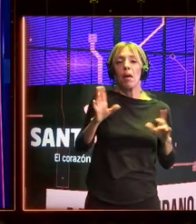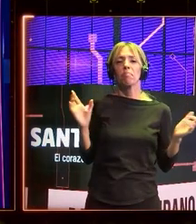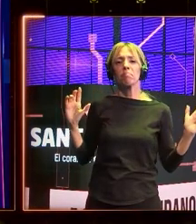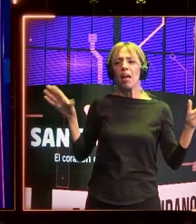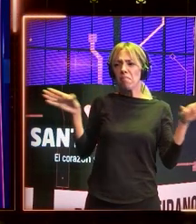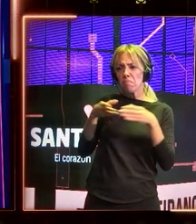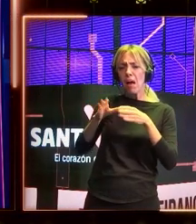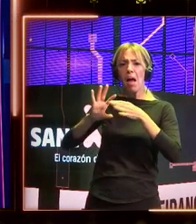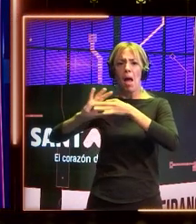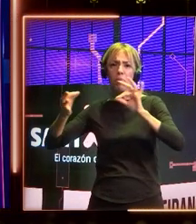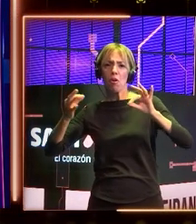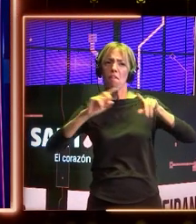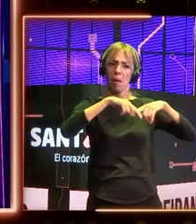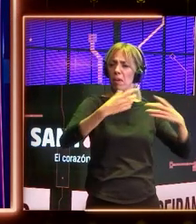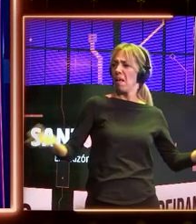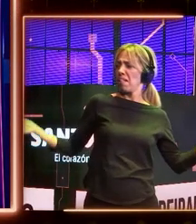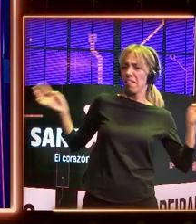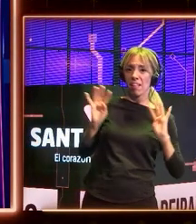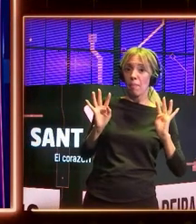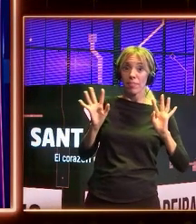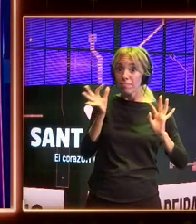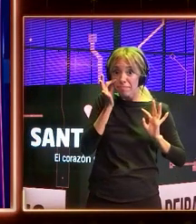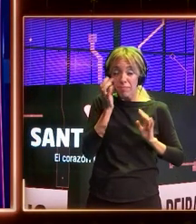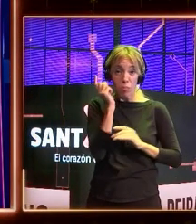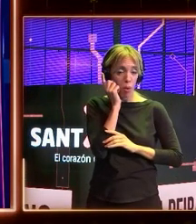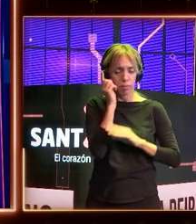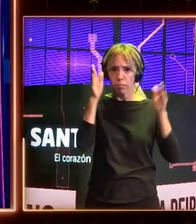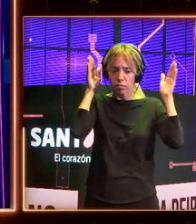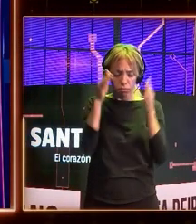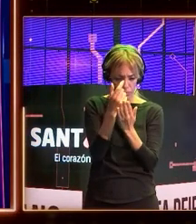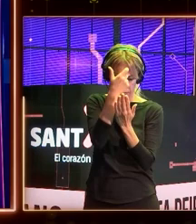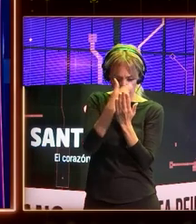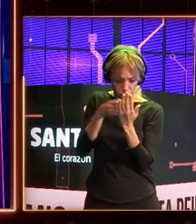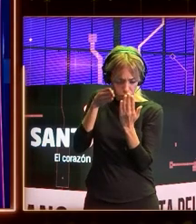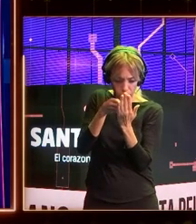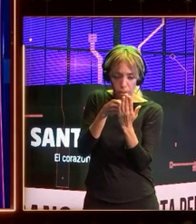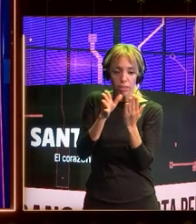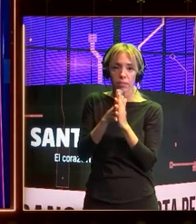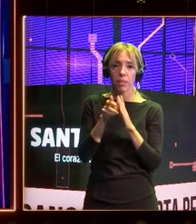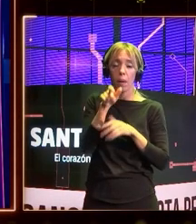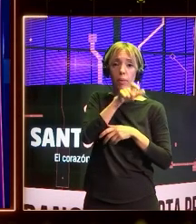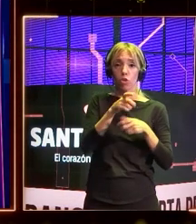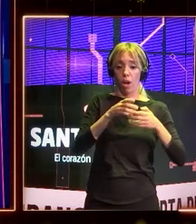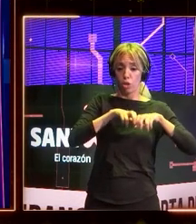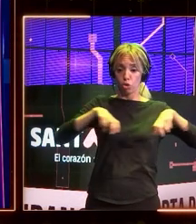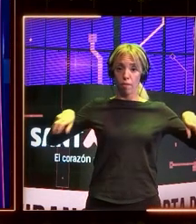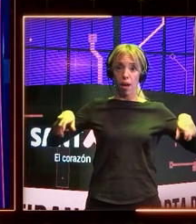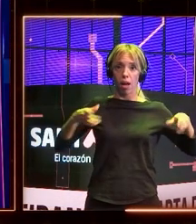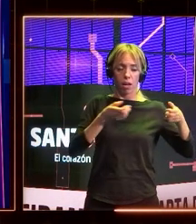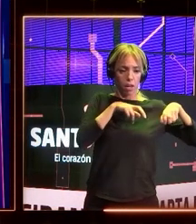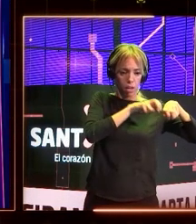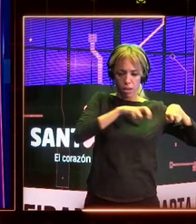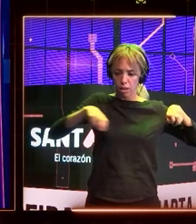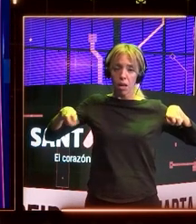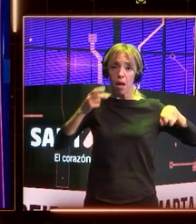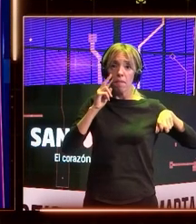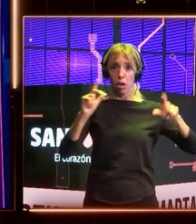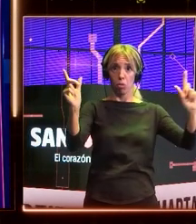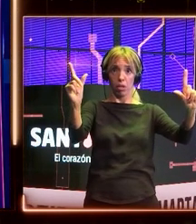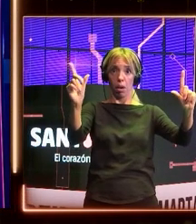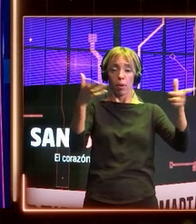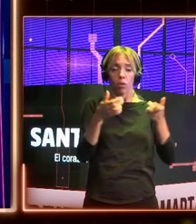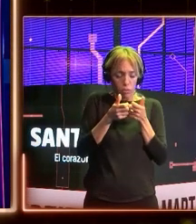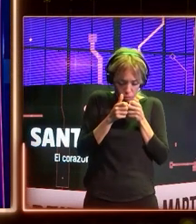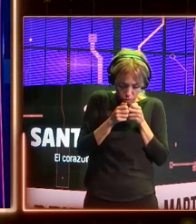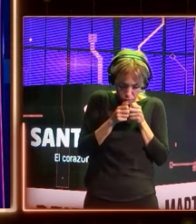con tus amigos, con tu familia. El teléfono móvil, sin embargo, hace que todo el mundo esté sentado en el mismo sofá viendo a veces la misma cosa a través de